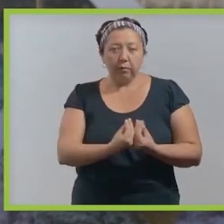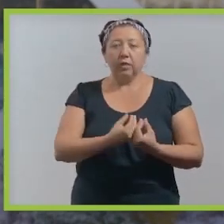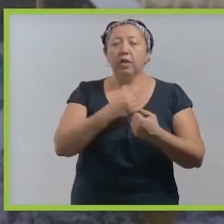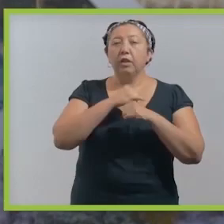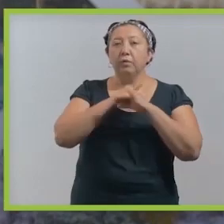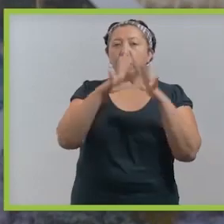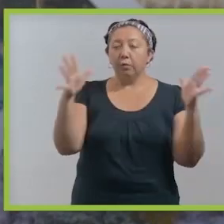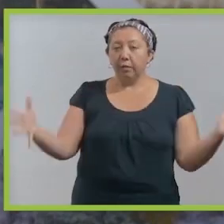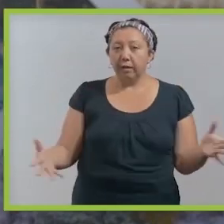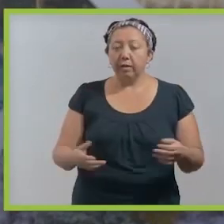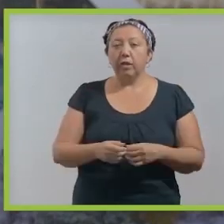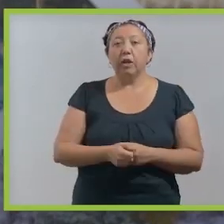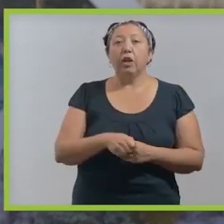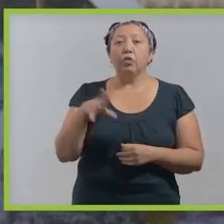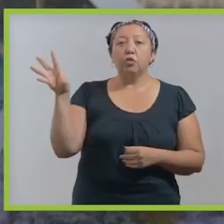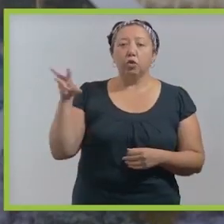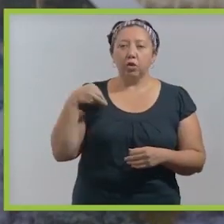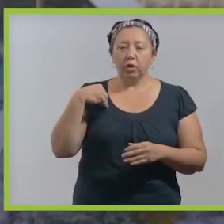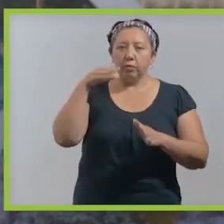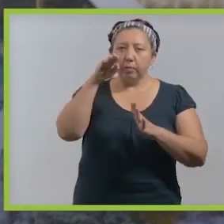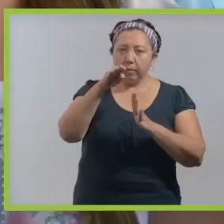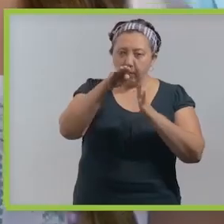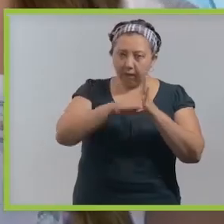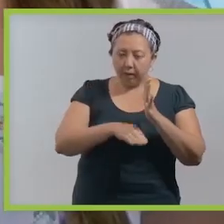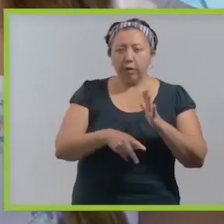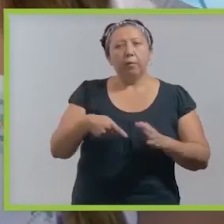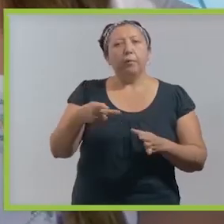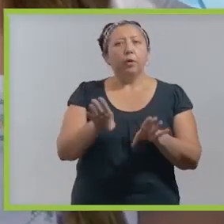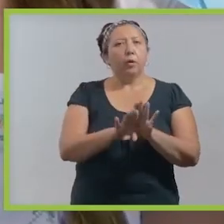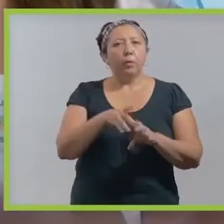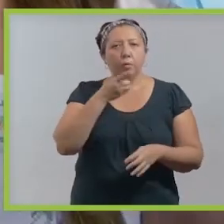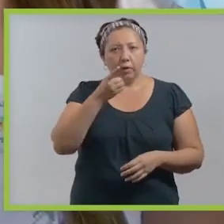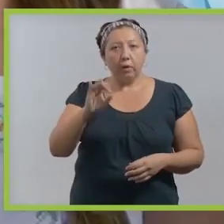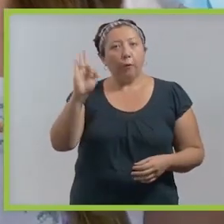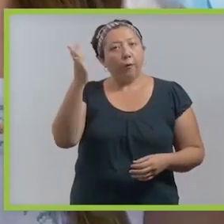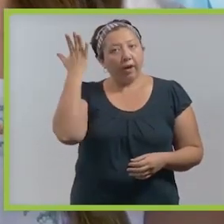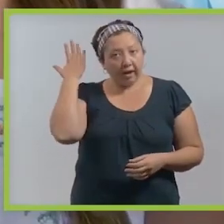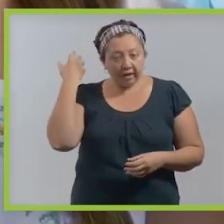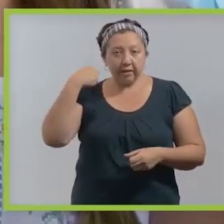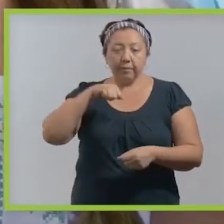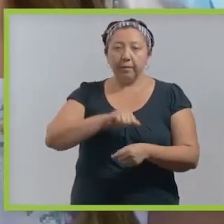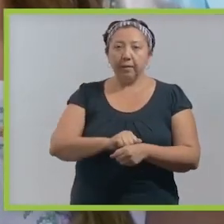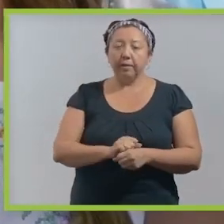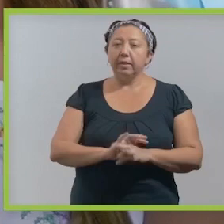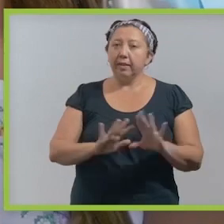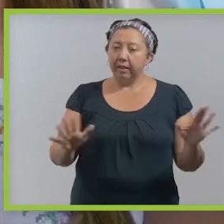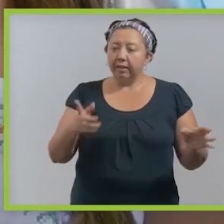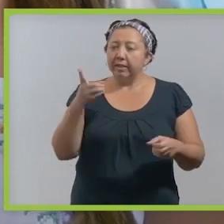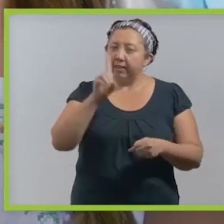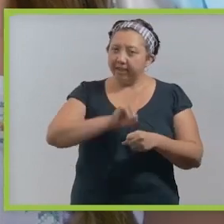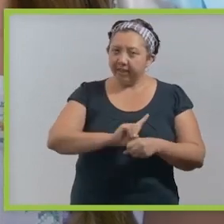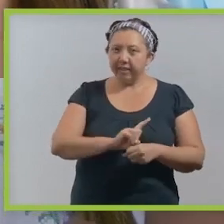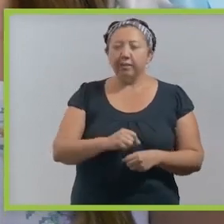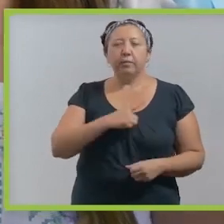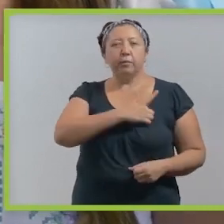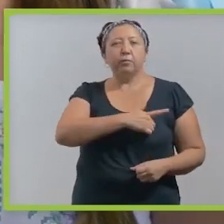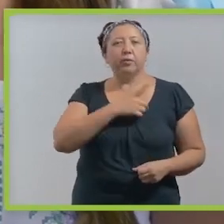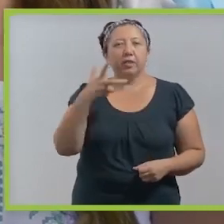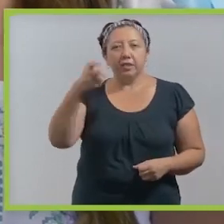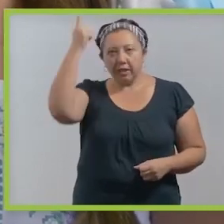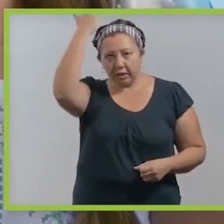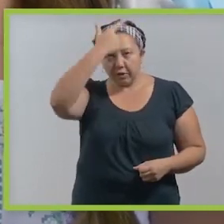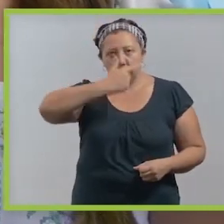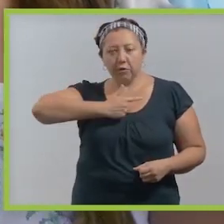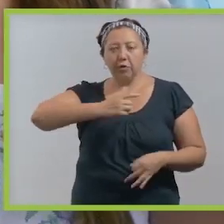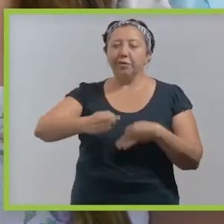los reportes que los contagios siguen bajando, pero como dije, fue la semana pasada. Ya pasaron varios días y me gustaría que esta